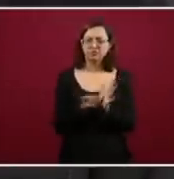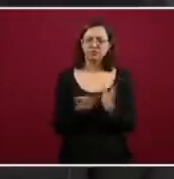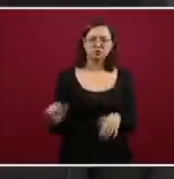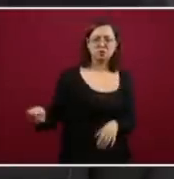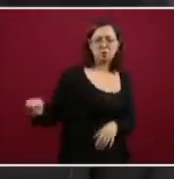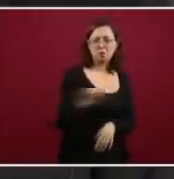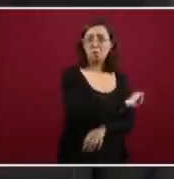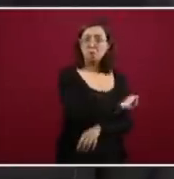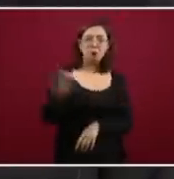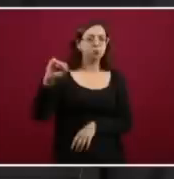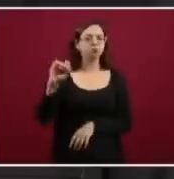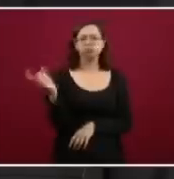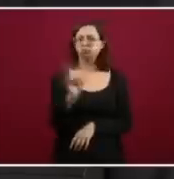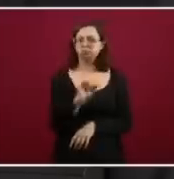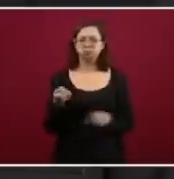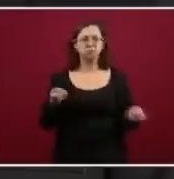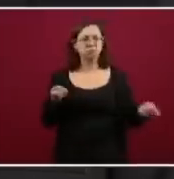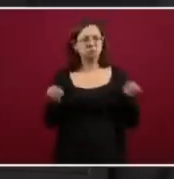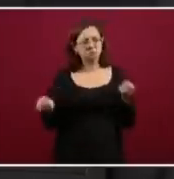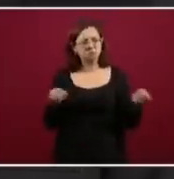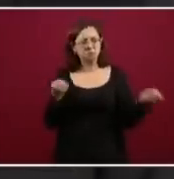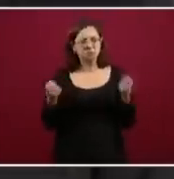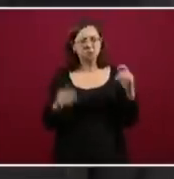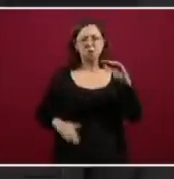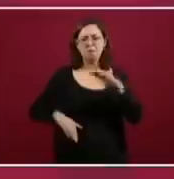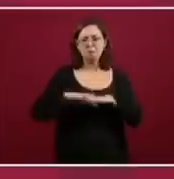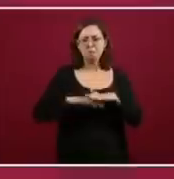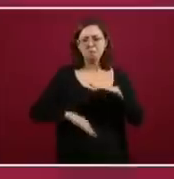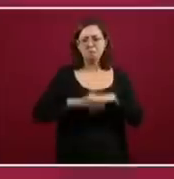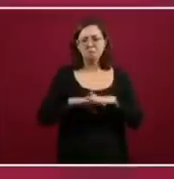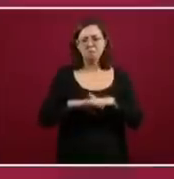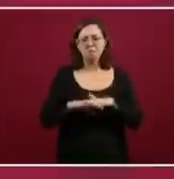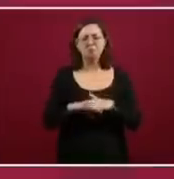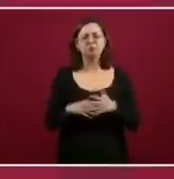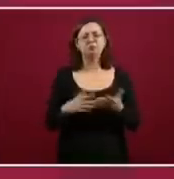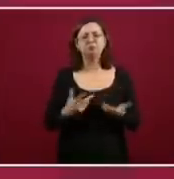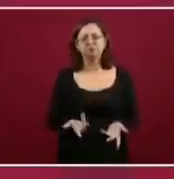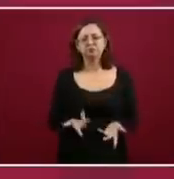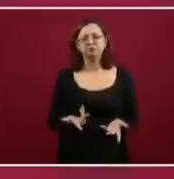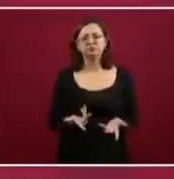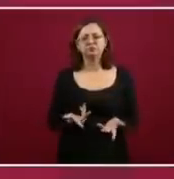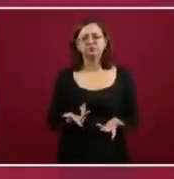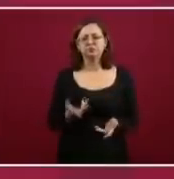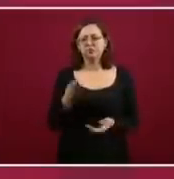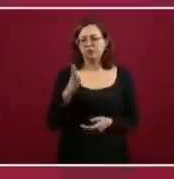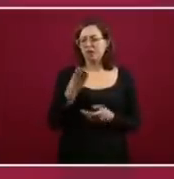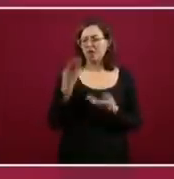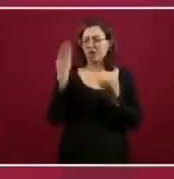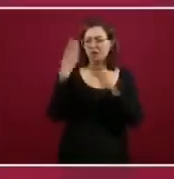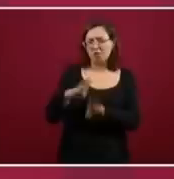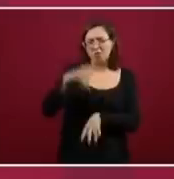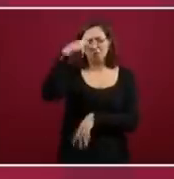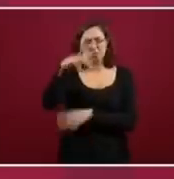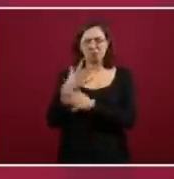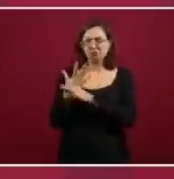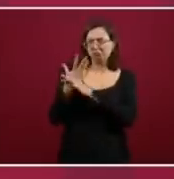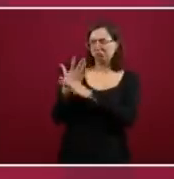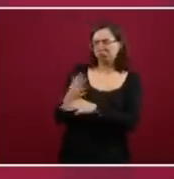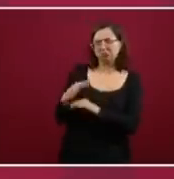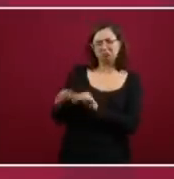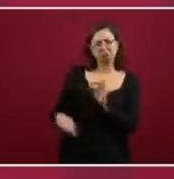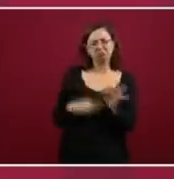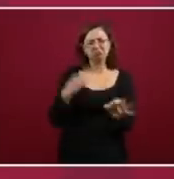controlada de acuerdo al los proyectados por el banco de méxico el peso